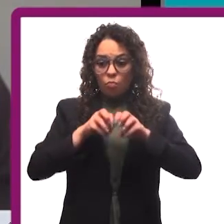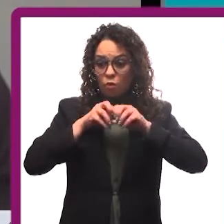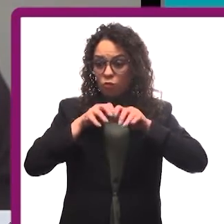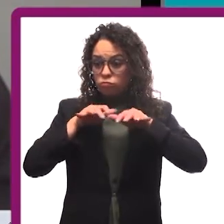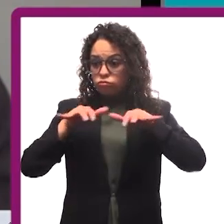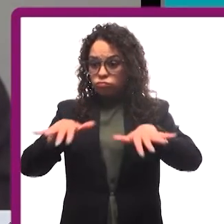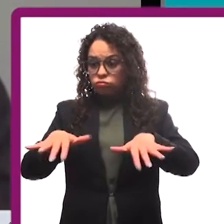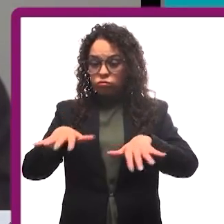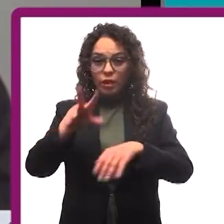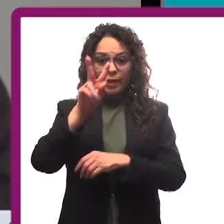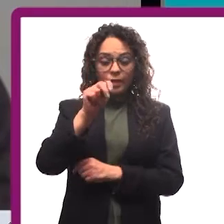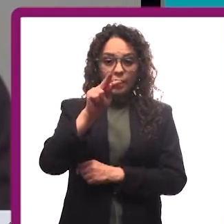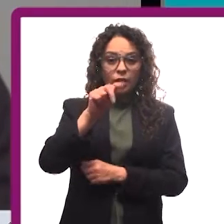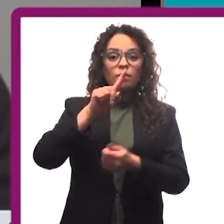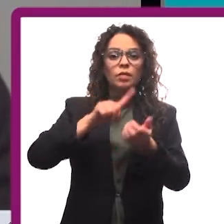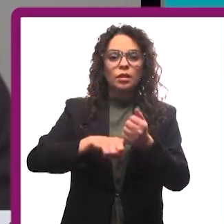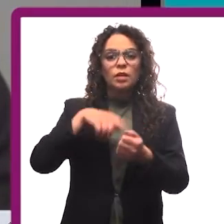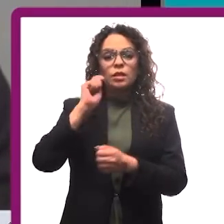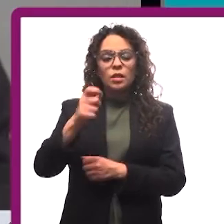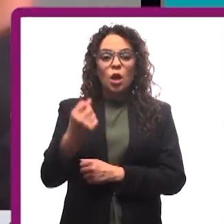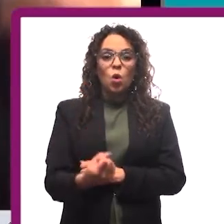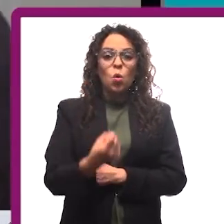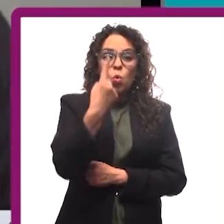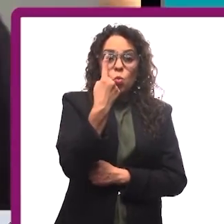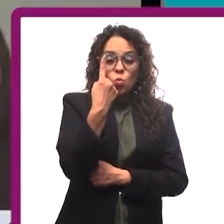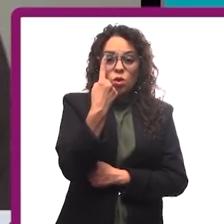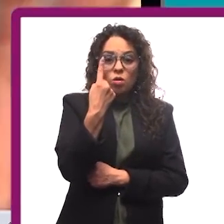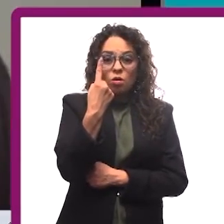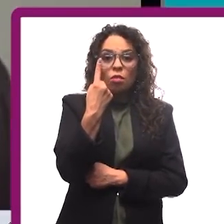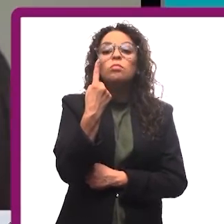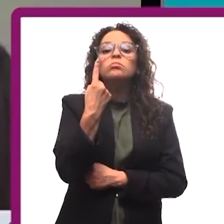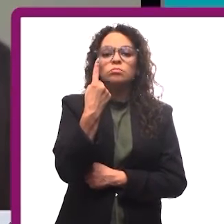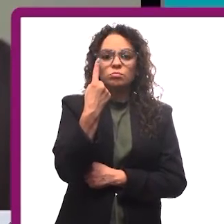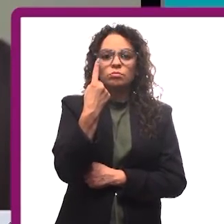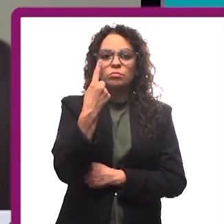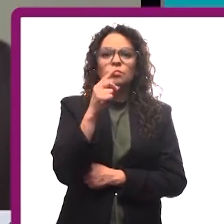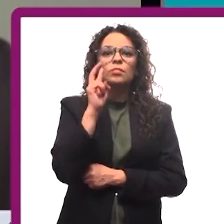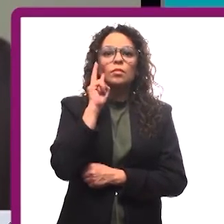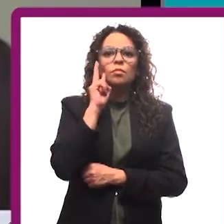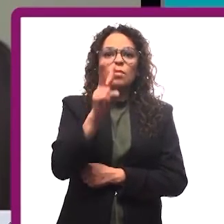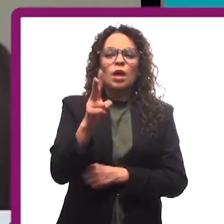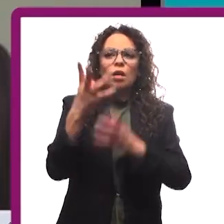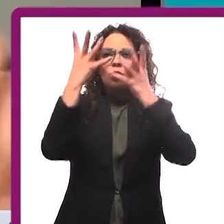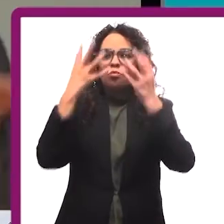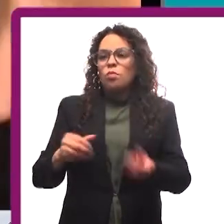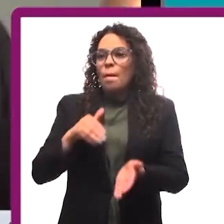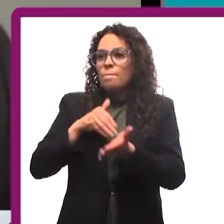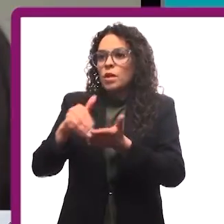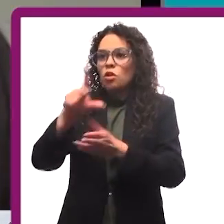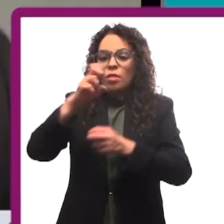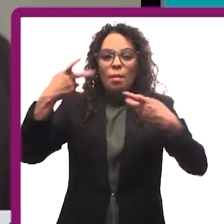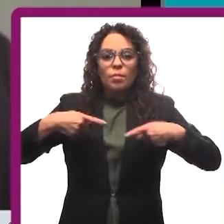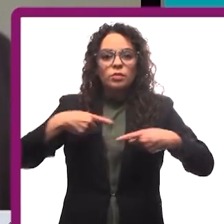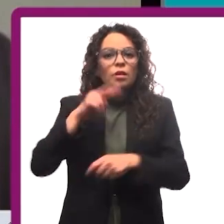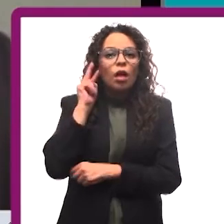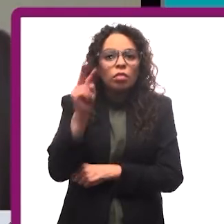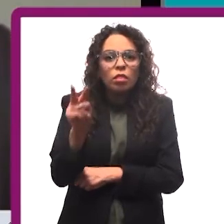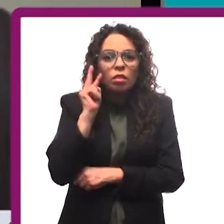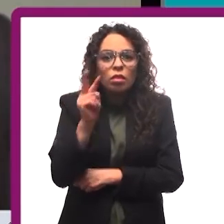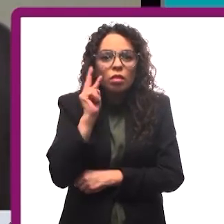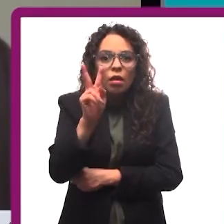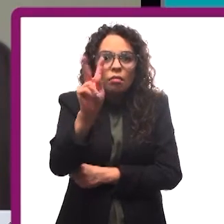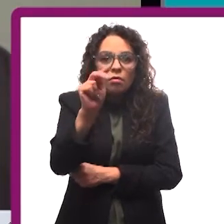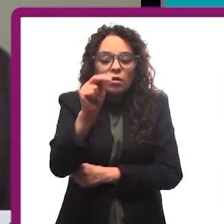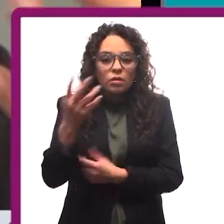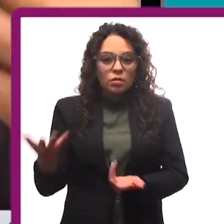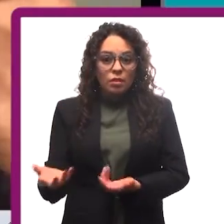general, con el principio de uno hacia muchos o millones de personas. Entonces esas millones de personas